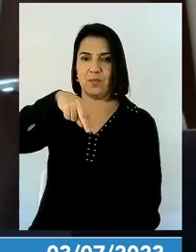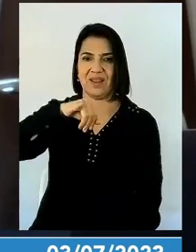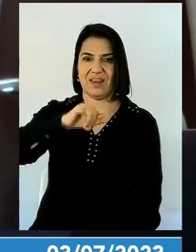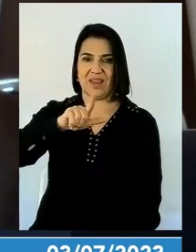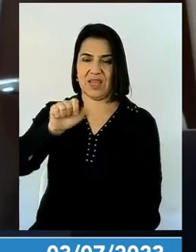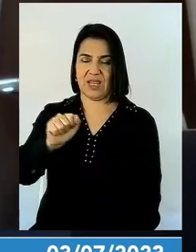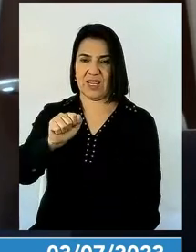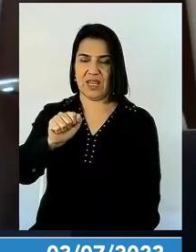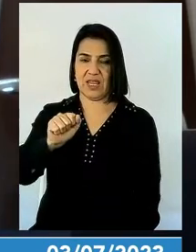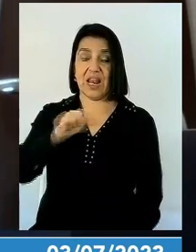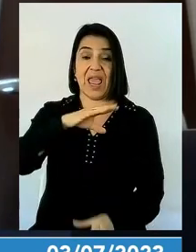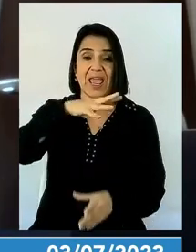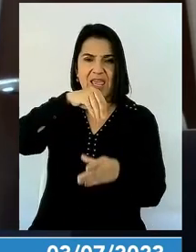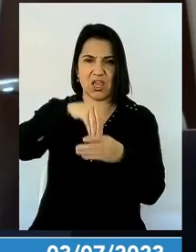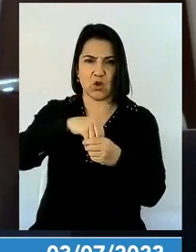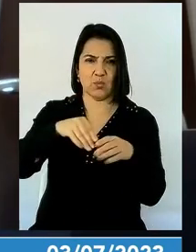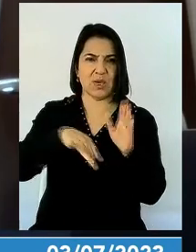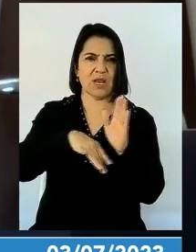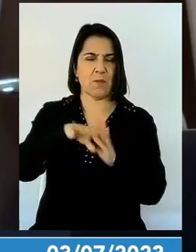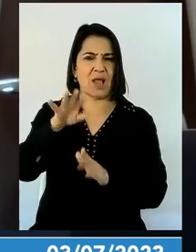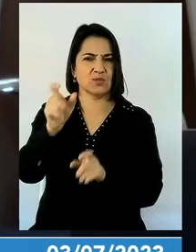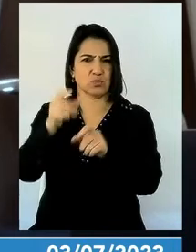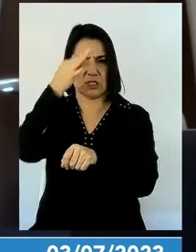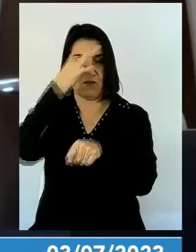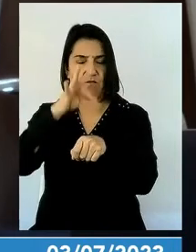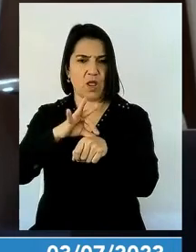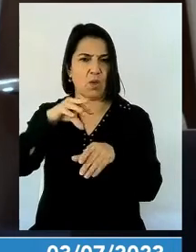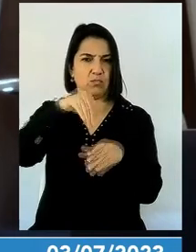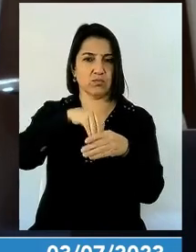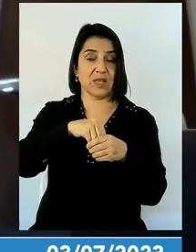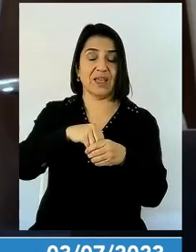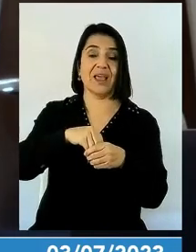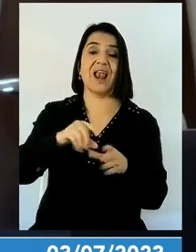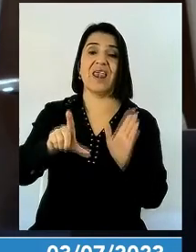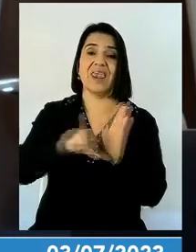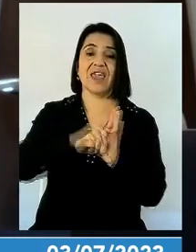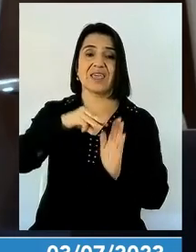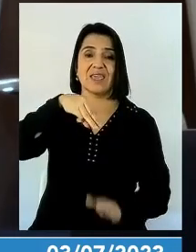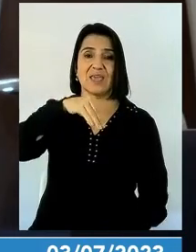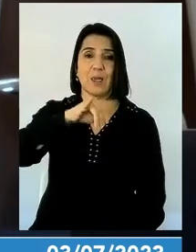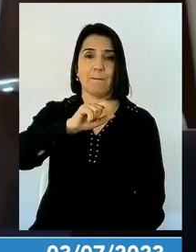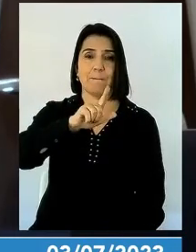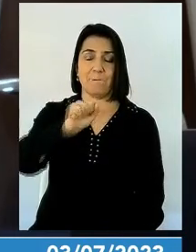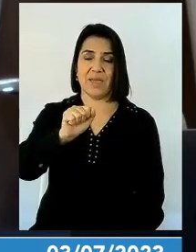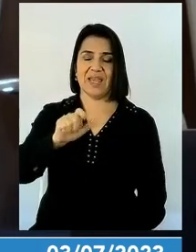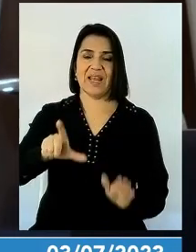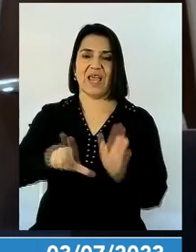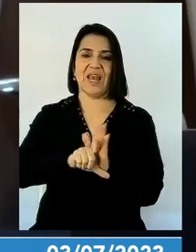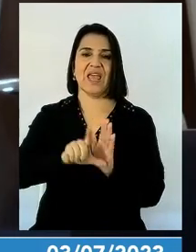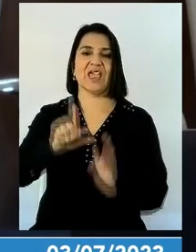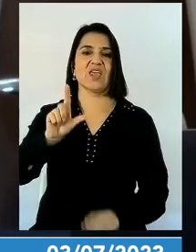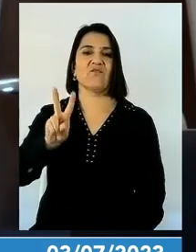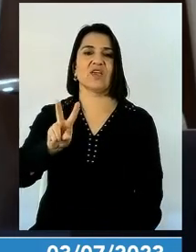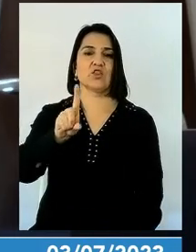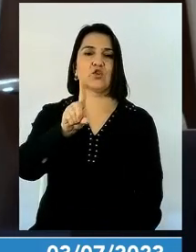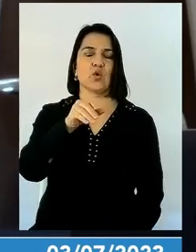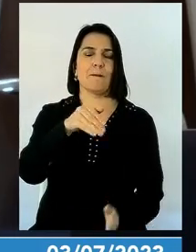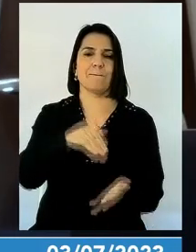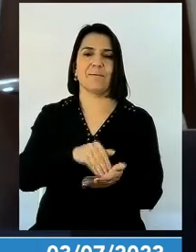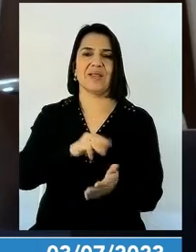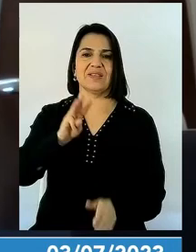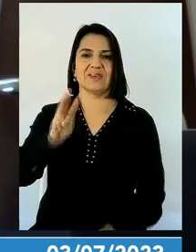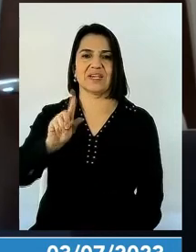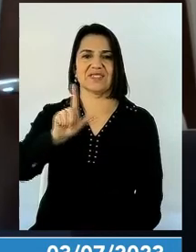mérito. La ley MILA, o ley 21.372, es